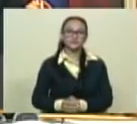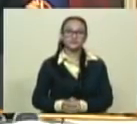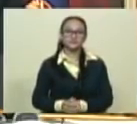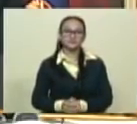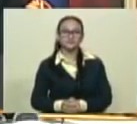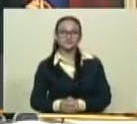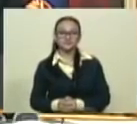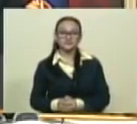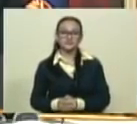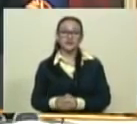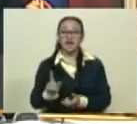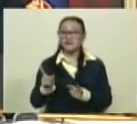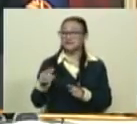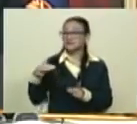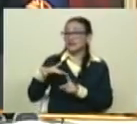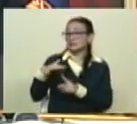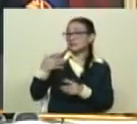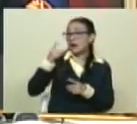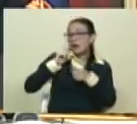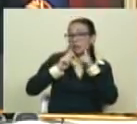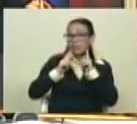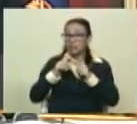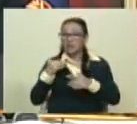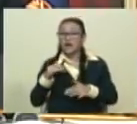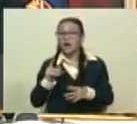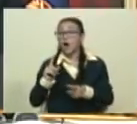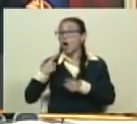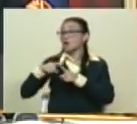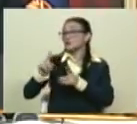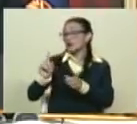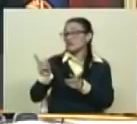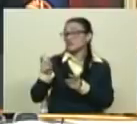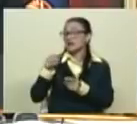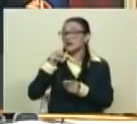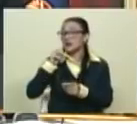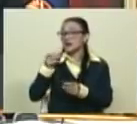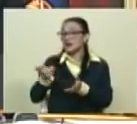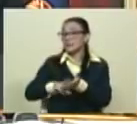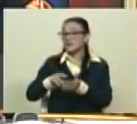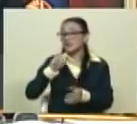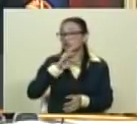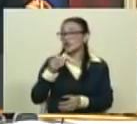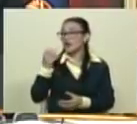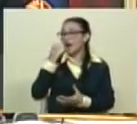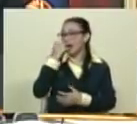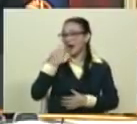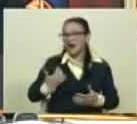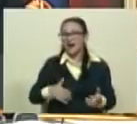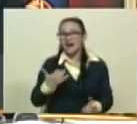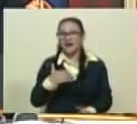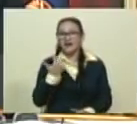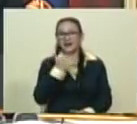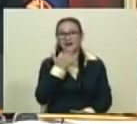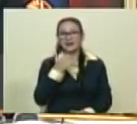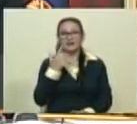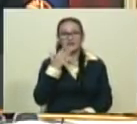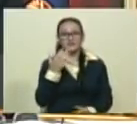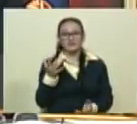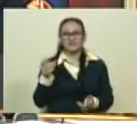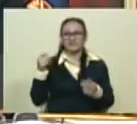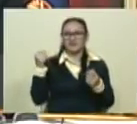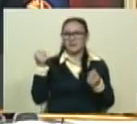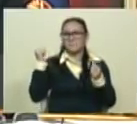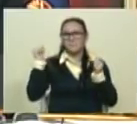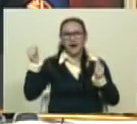como tragedia, como drama, y otro como comedia. Esta vez fue una gran comedia de la derecha venezolana llamando a famosos paros que nunca